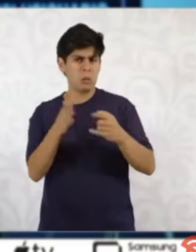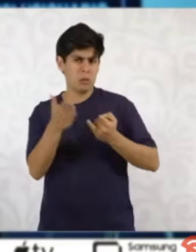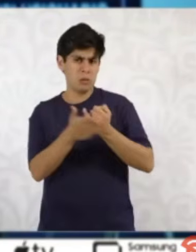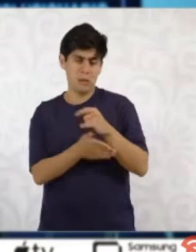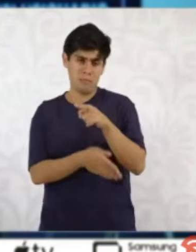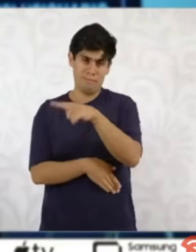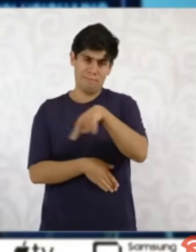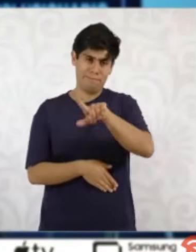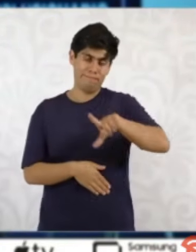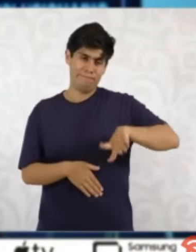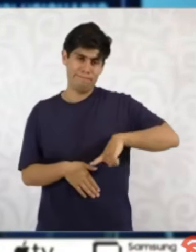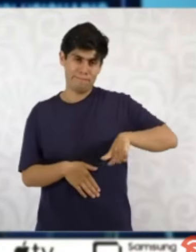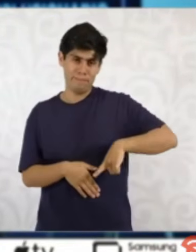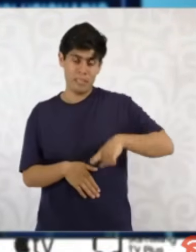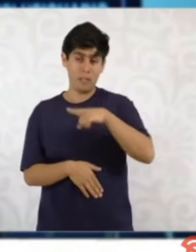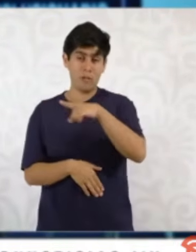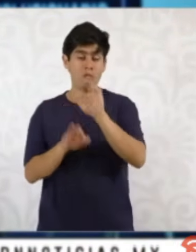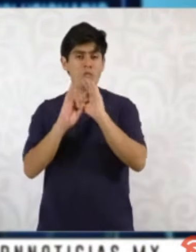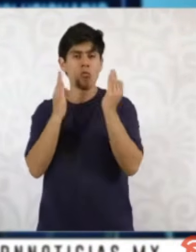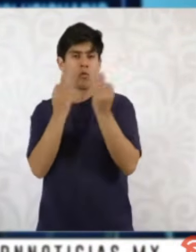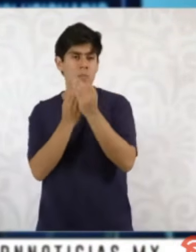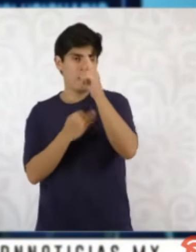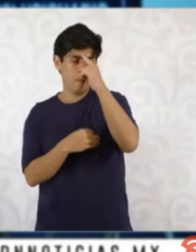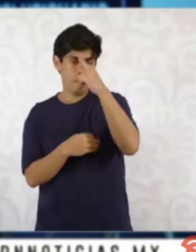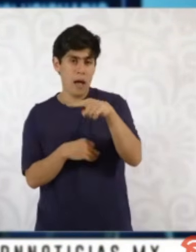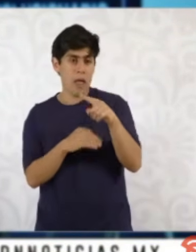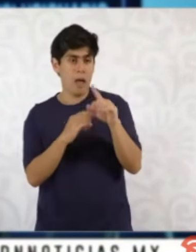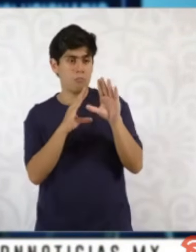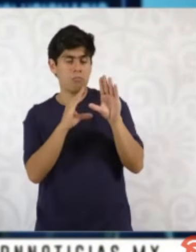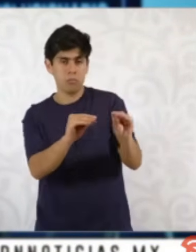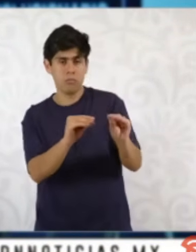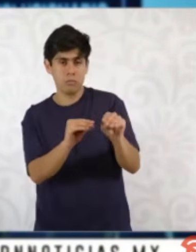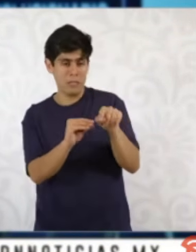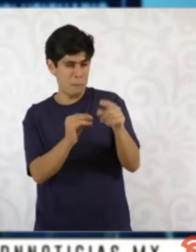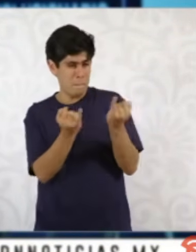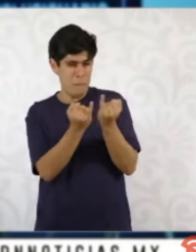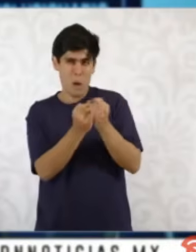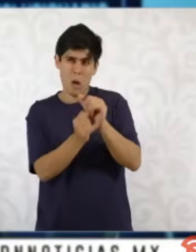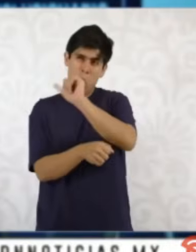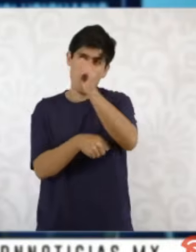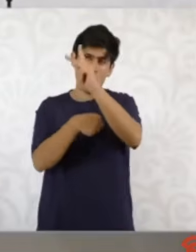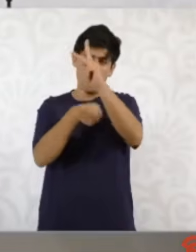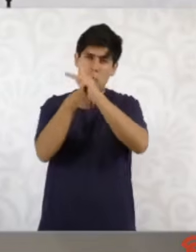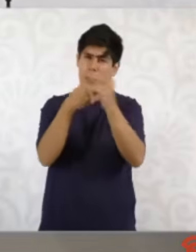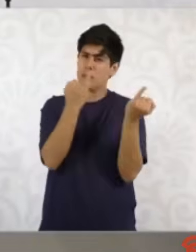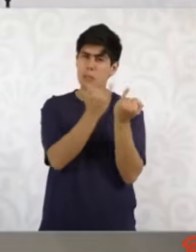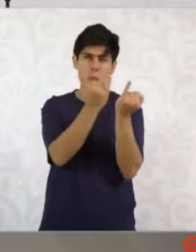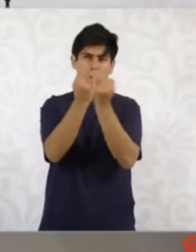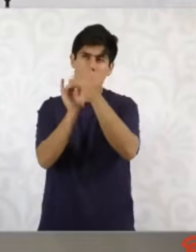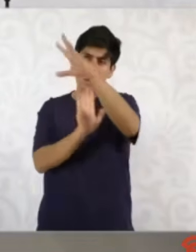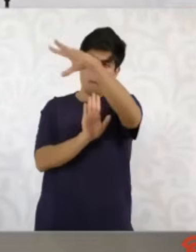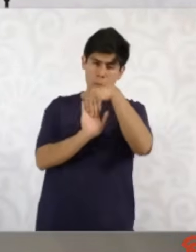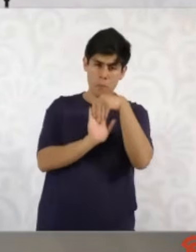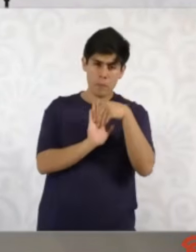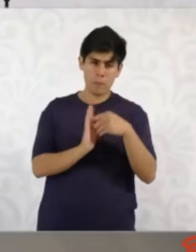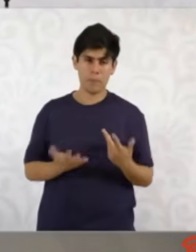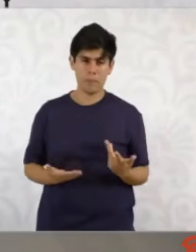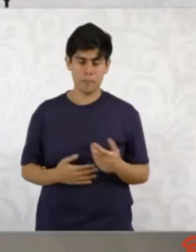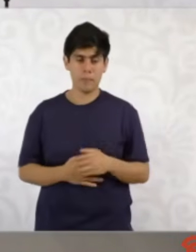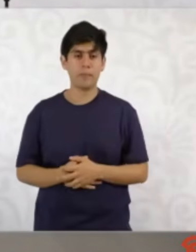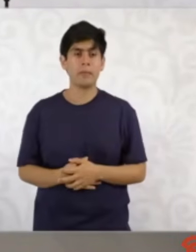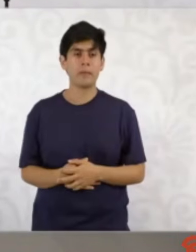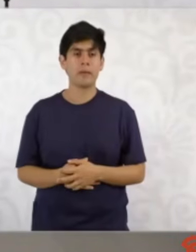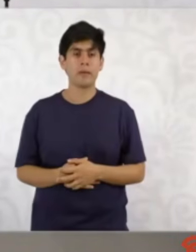intento de censura que le ha funcionado a muchos gobiernos en otros países para poder callar la verdad. Sus